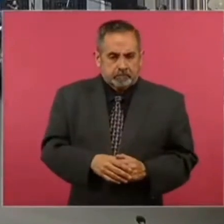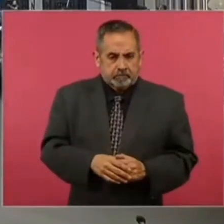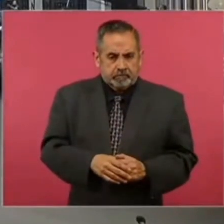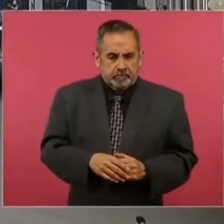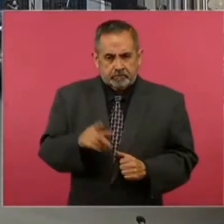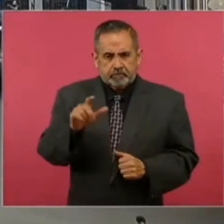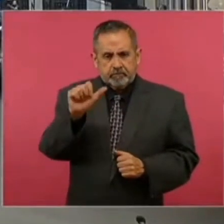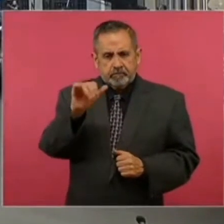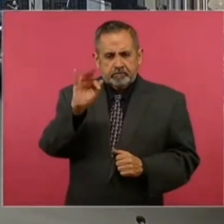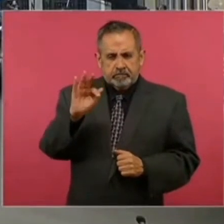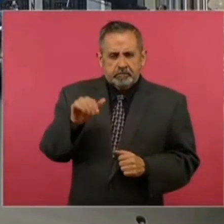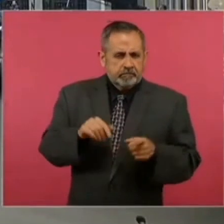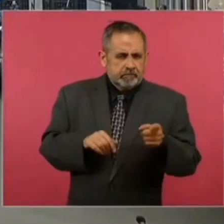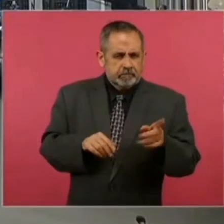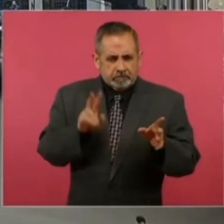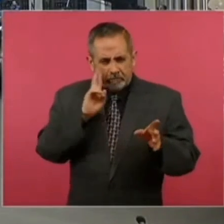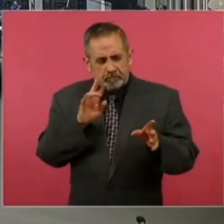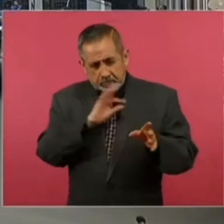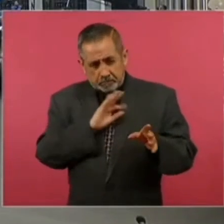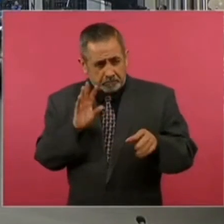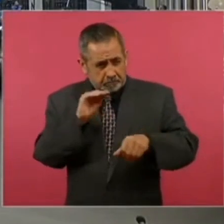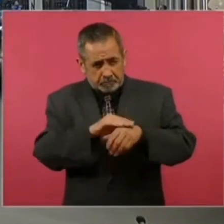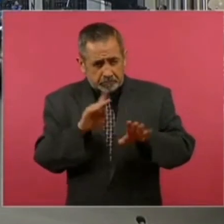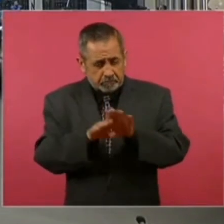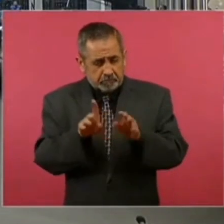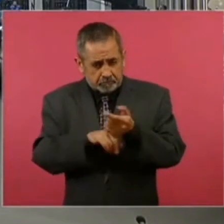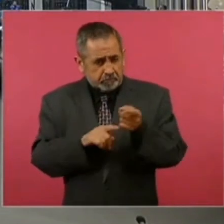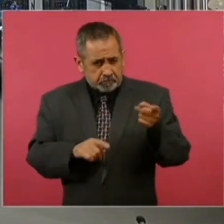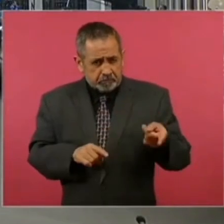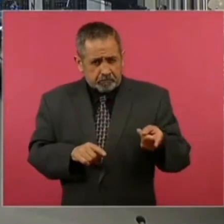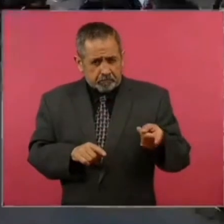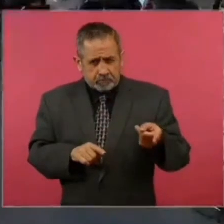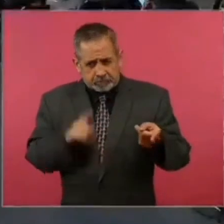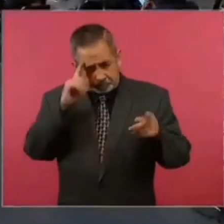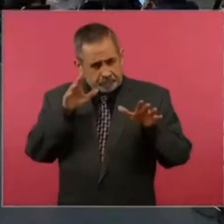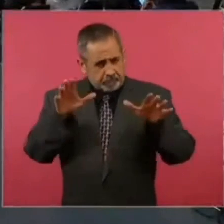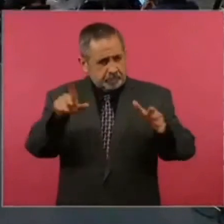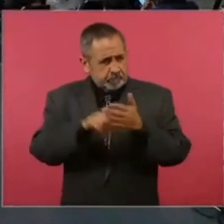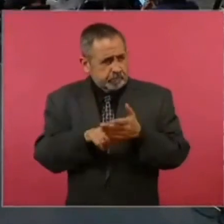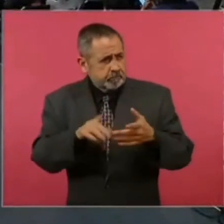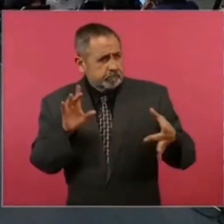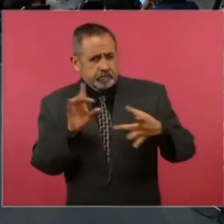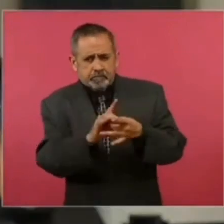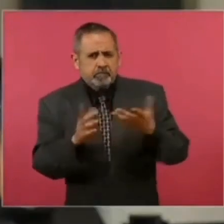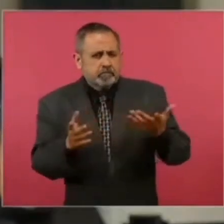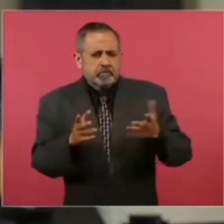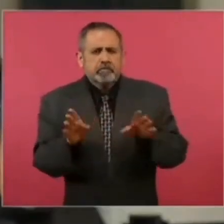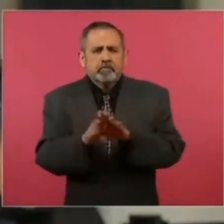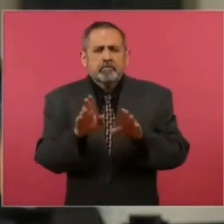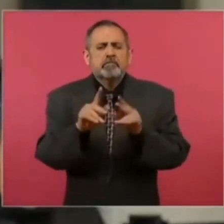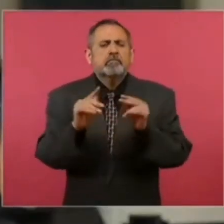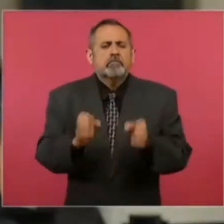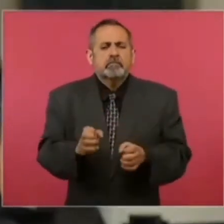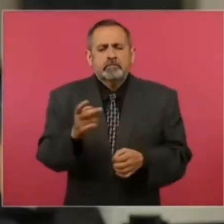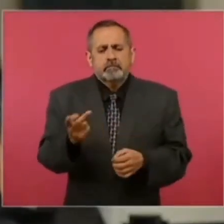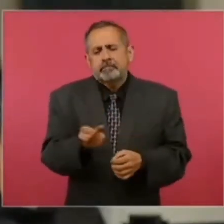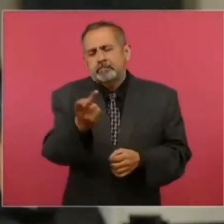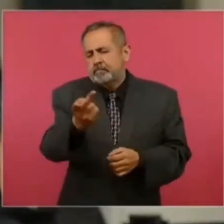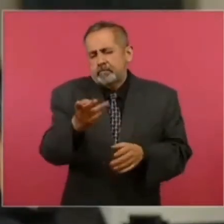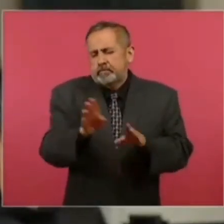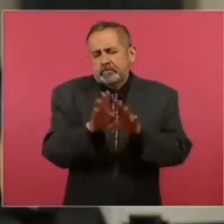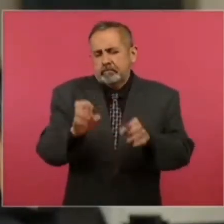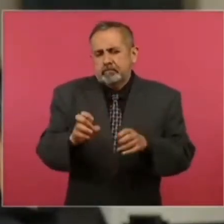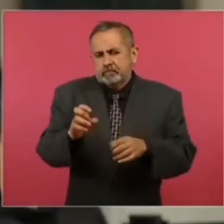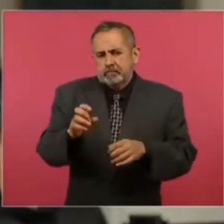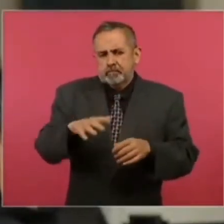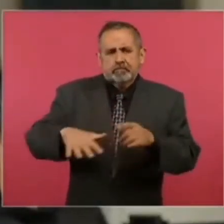de la IFA, ¿no? Era parte de la red de aeropuertos. Entonces, preguntarle cómo va este tema